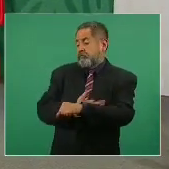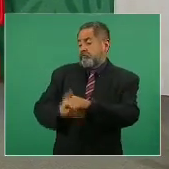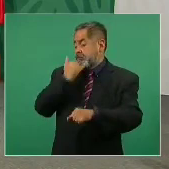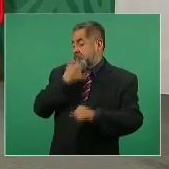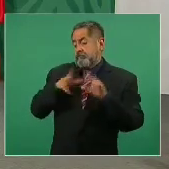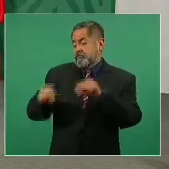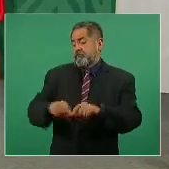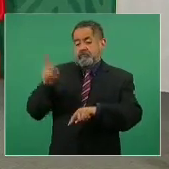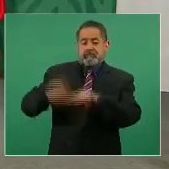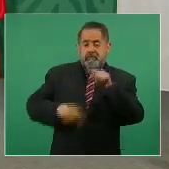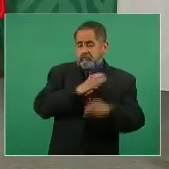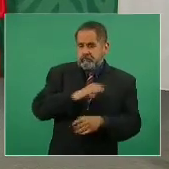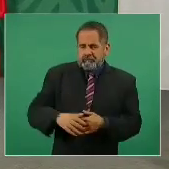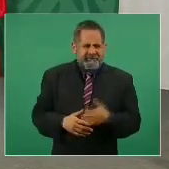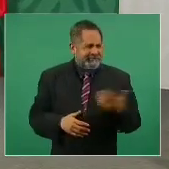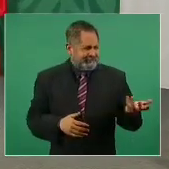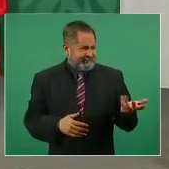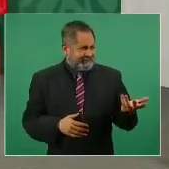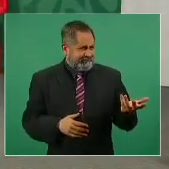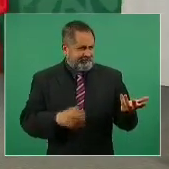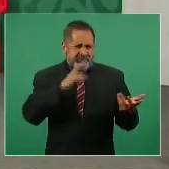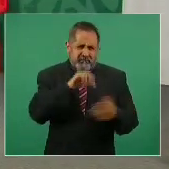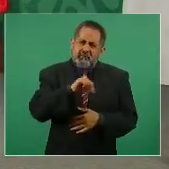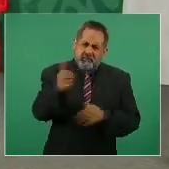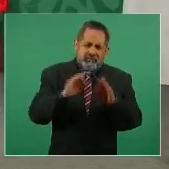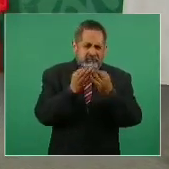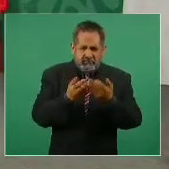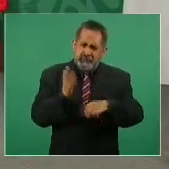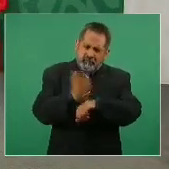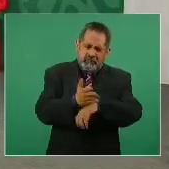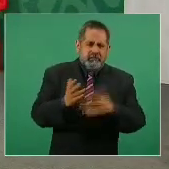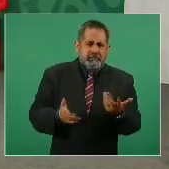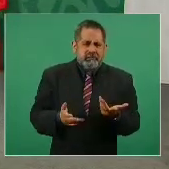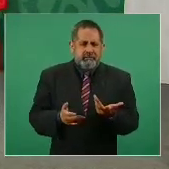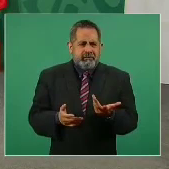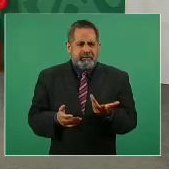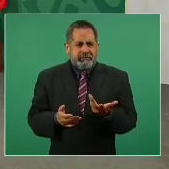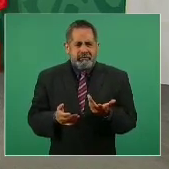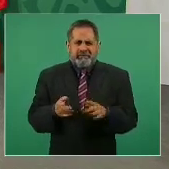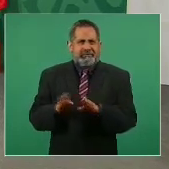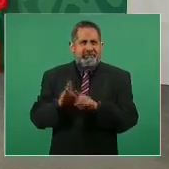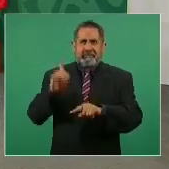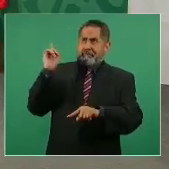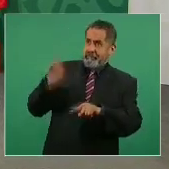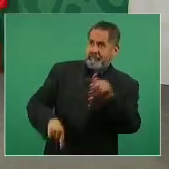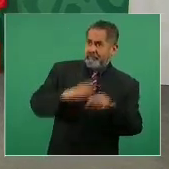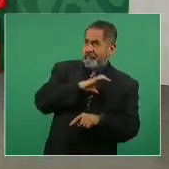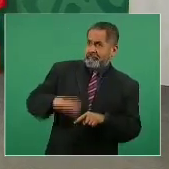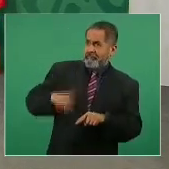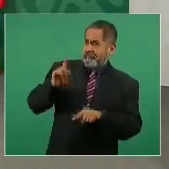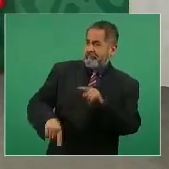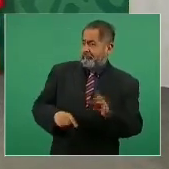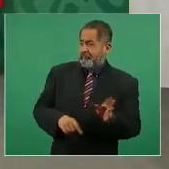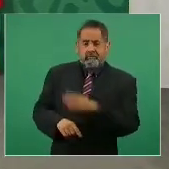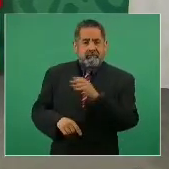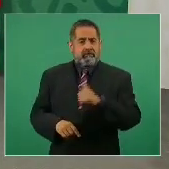que no había otra forma de sancionar, que no eran los mismos, que haya